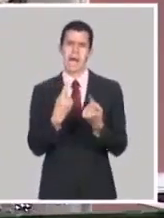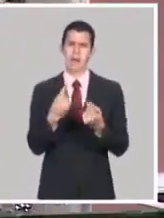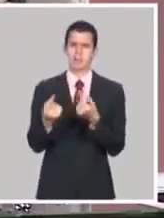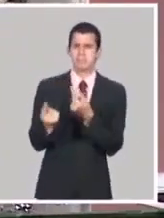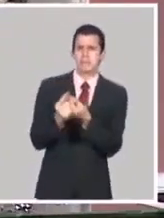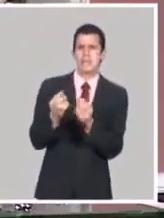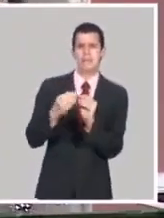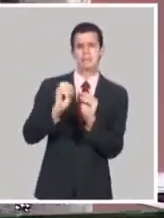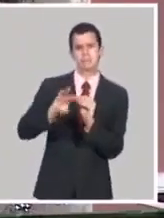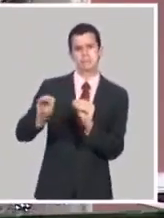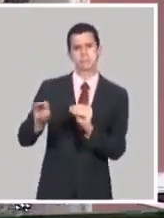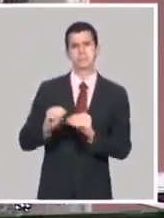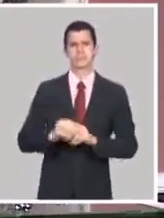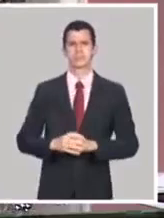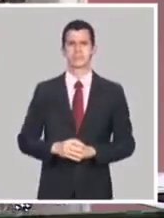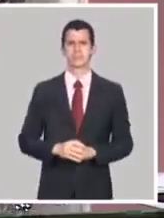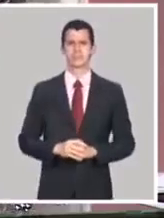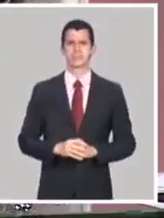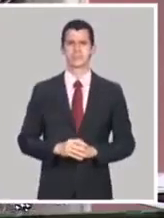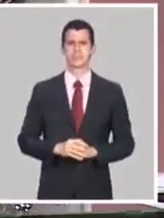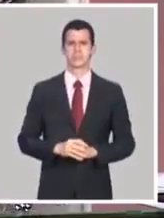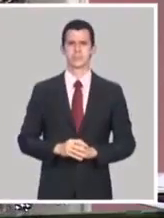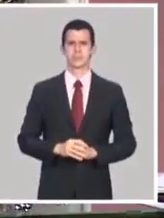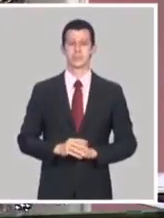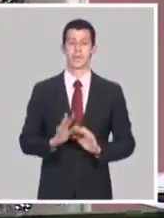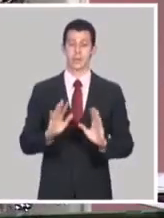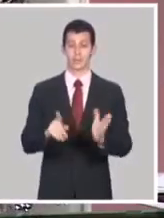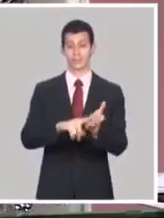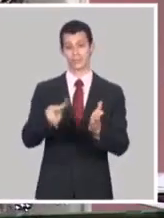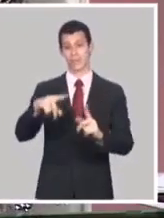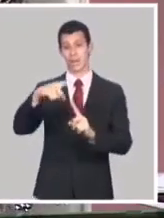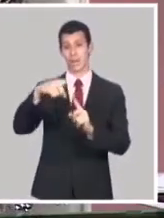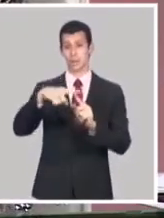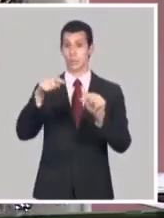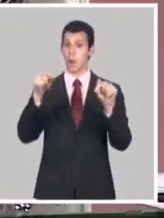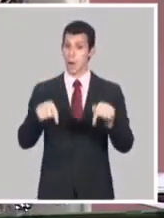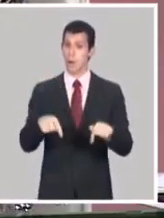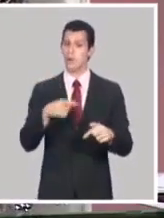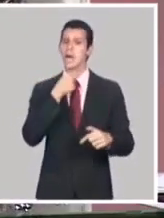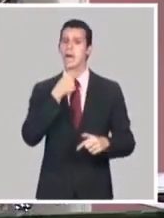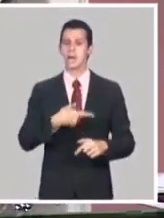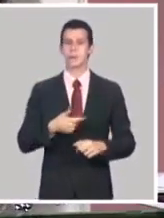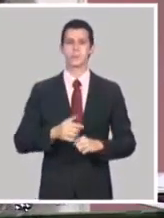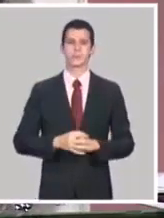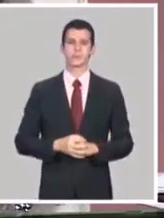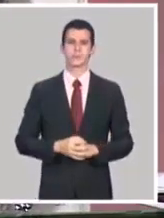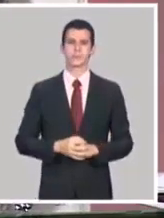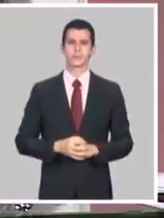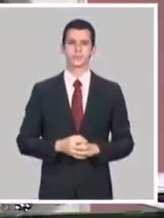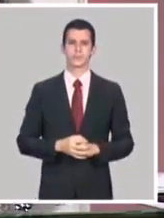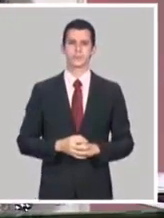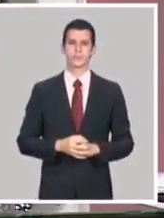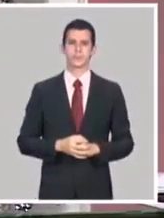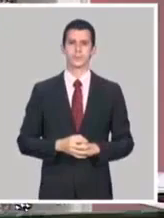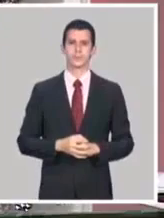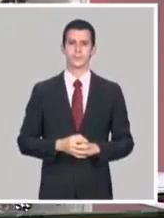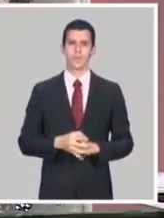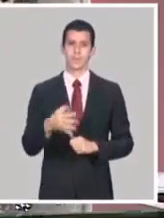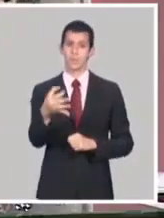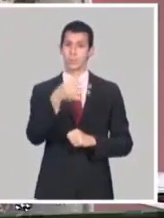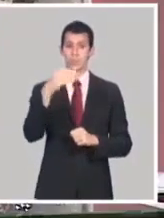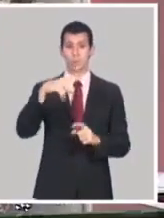ahora en el caso de la altura nosotros sabemos que en estos momentos en las tunas sobre todo en el municipio cabecera